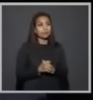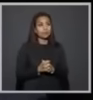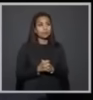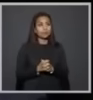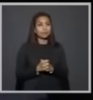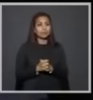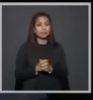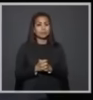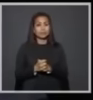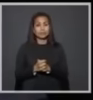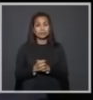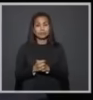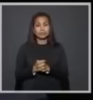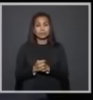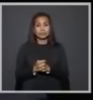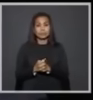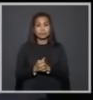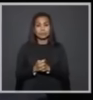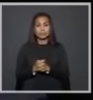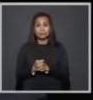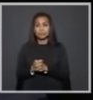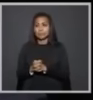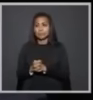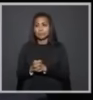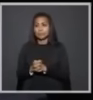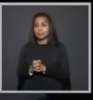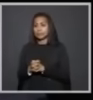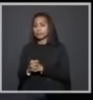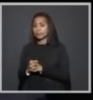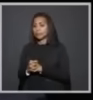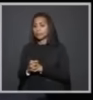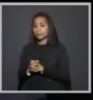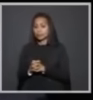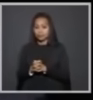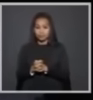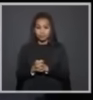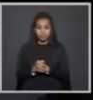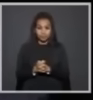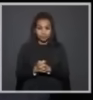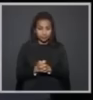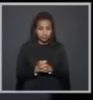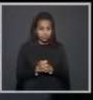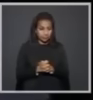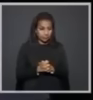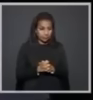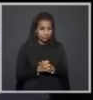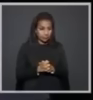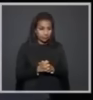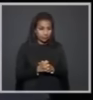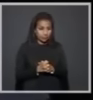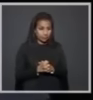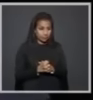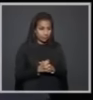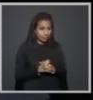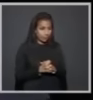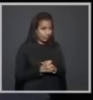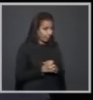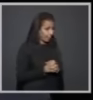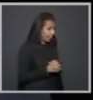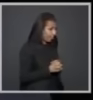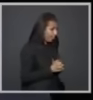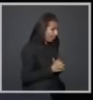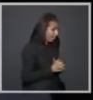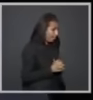observó que los monjes se la pasaban mucho tiempo en la meditación y él dispuso de que 8 horas para